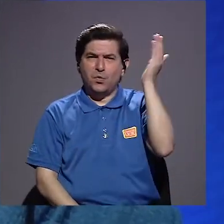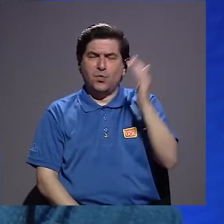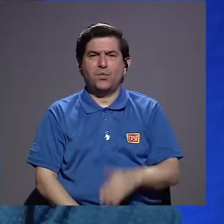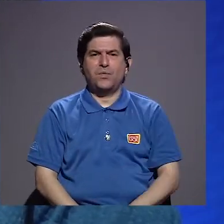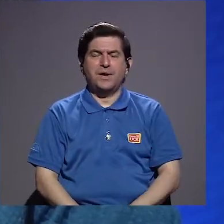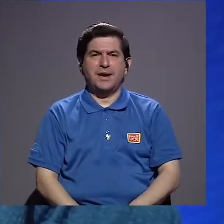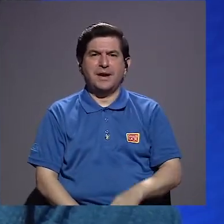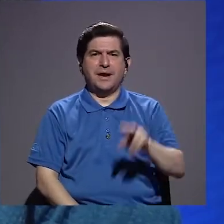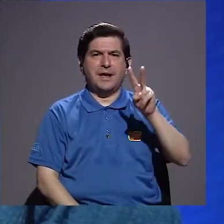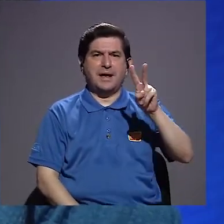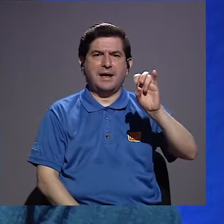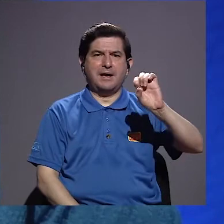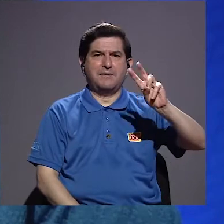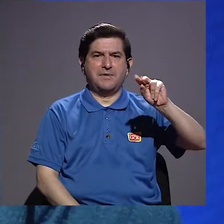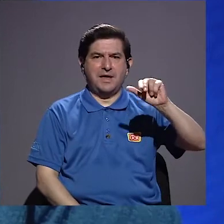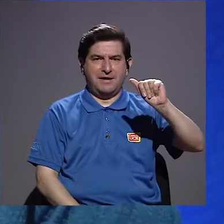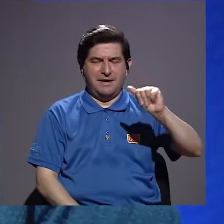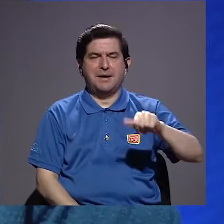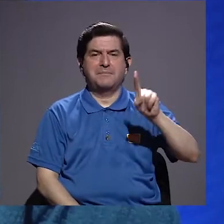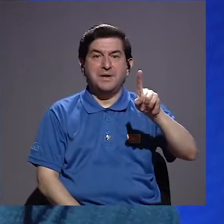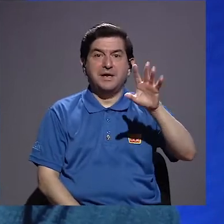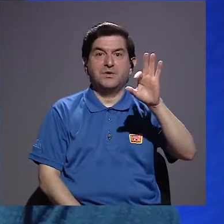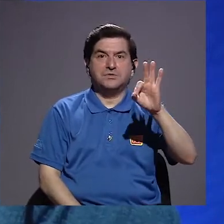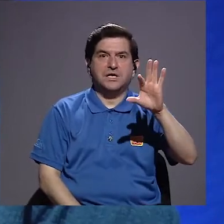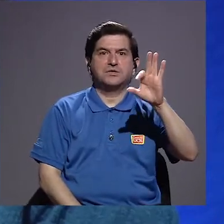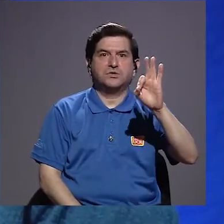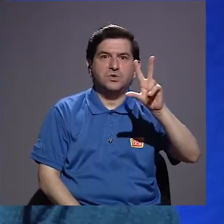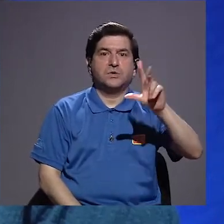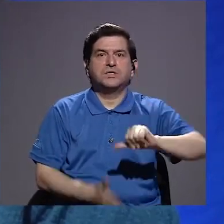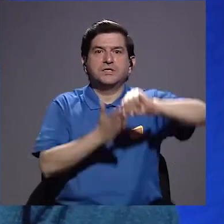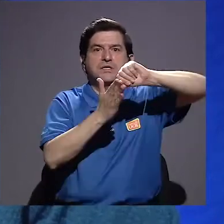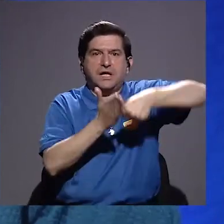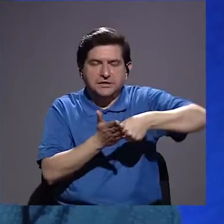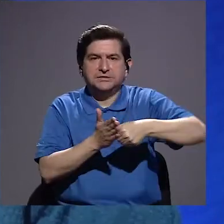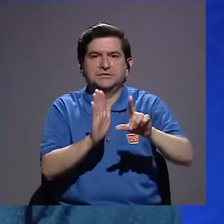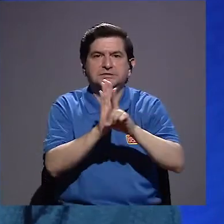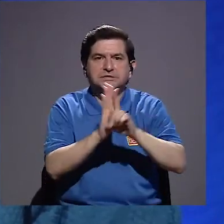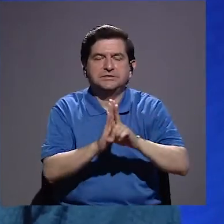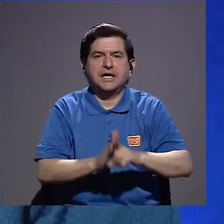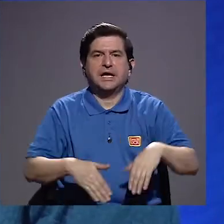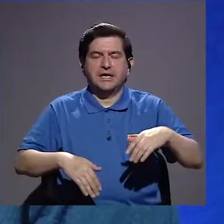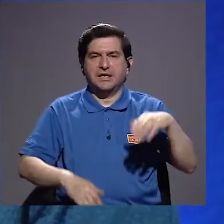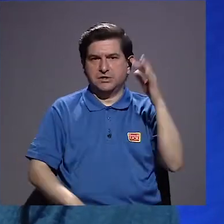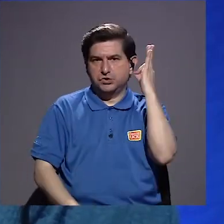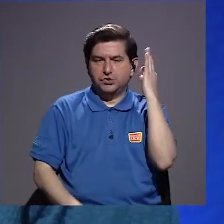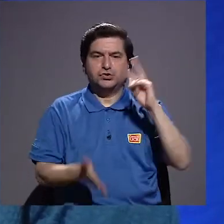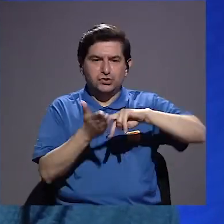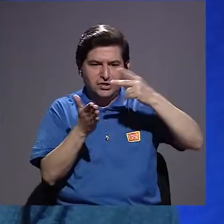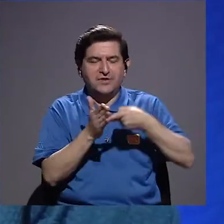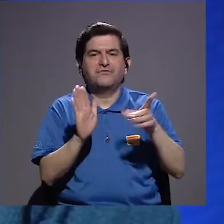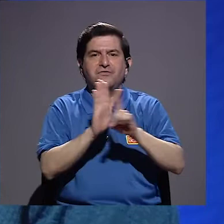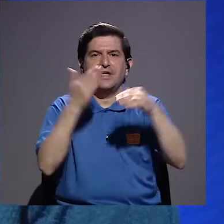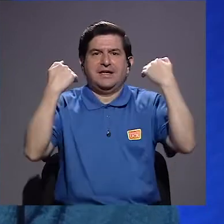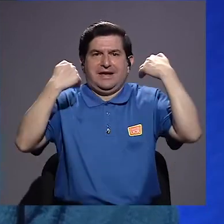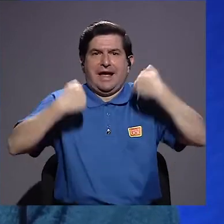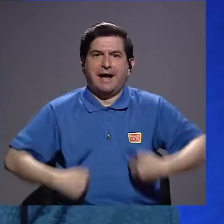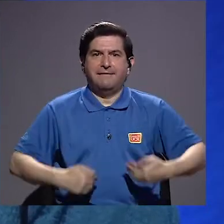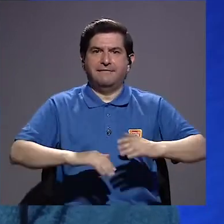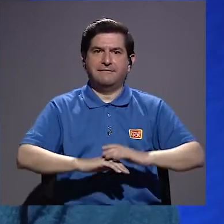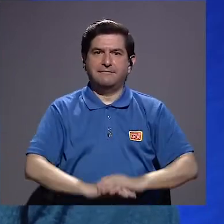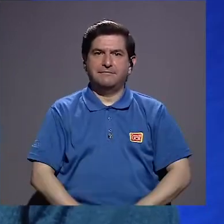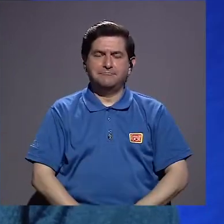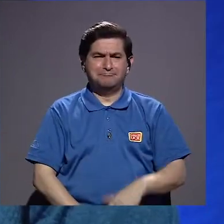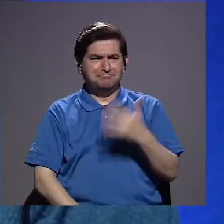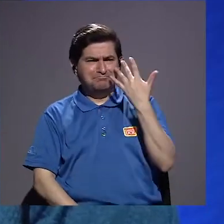de 1993 tuviera que reafirmar que los derechos de las mujeres son derechos humanos. Parecía que era